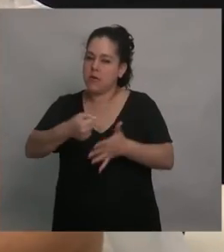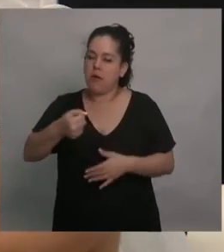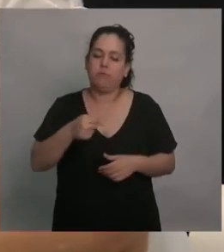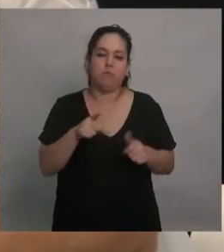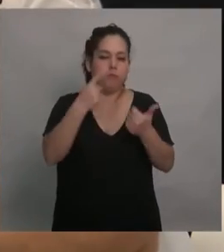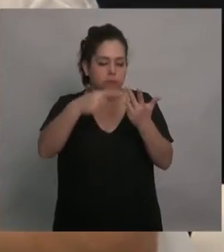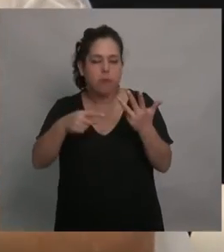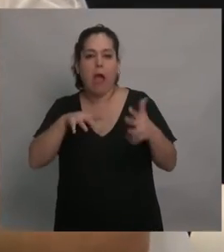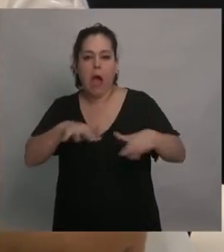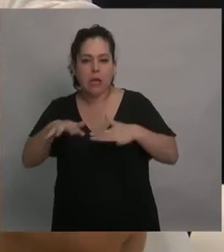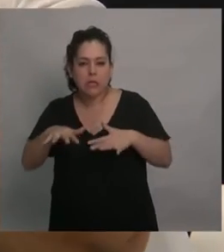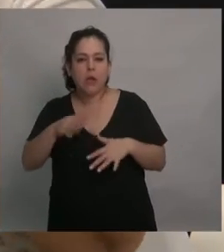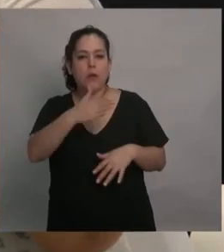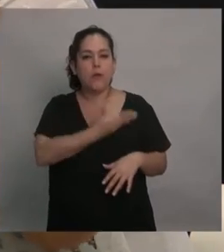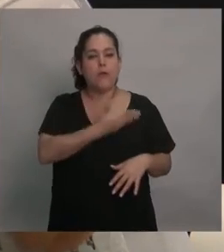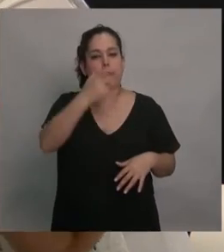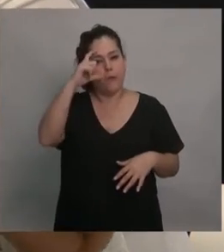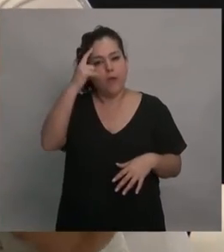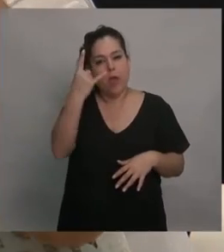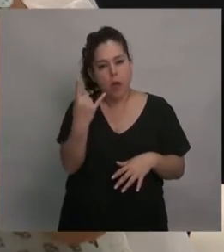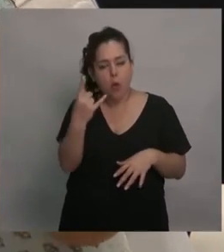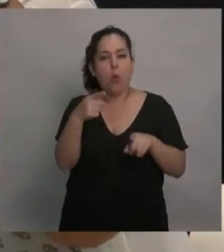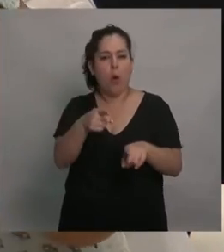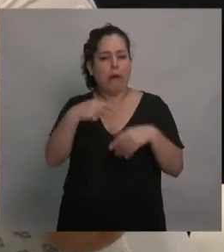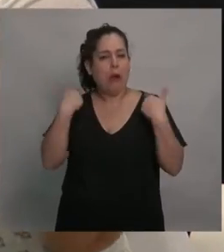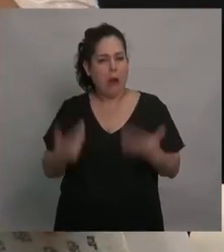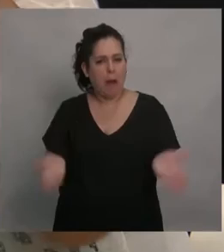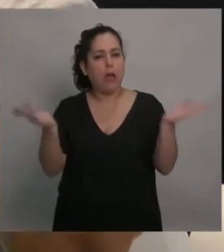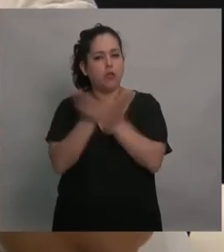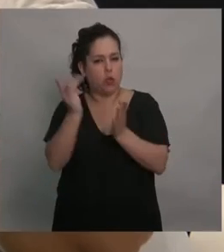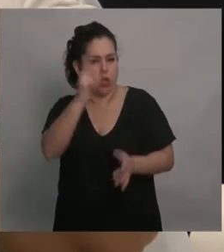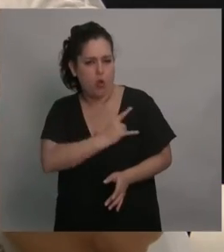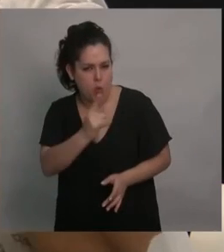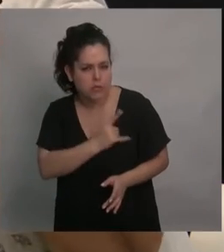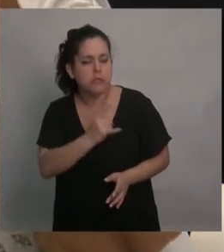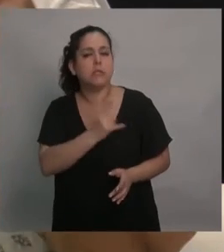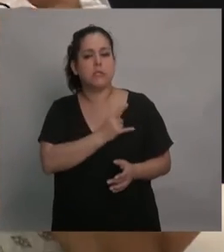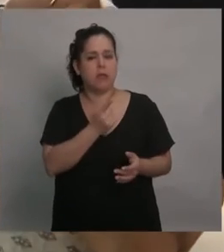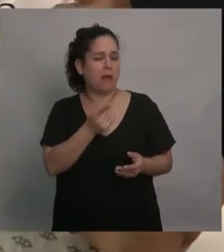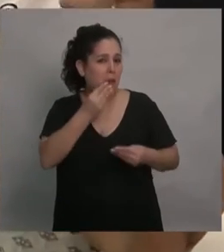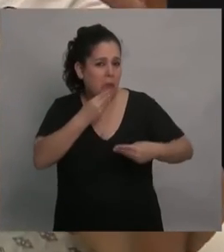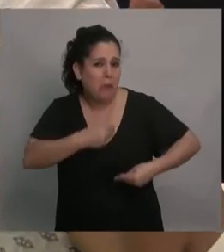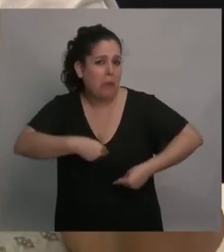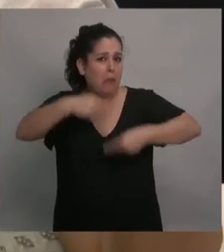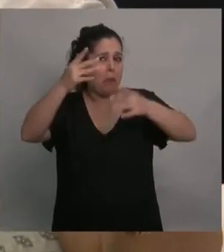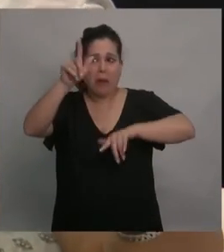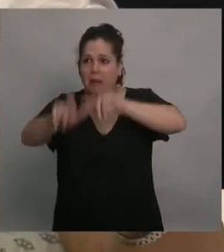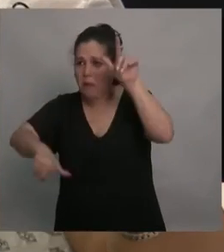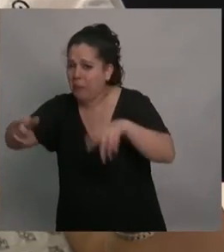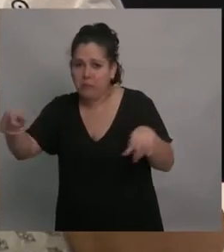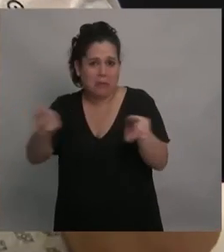participaron en las actividades de la FEU, que fueron capaces en sus estudios universitarios de ser como cualquier otro